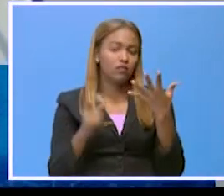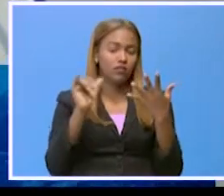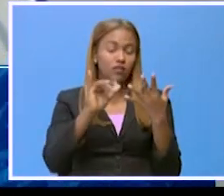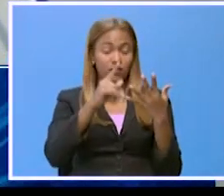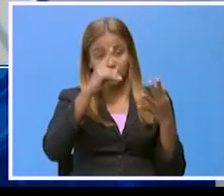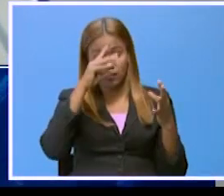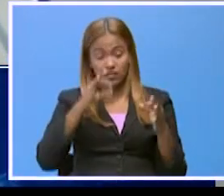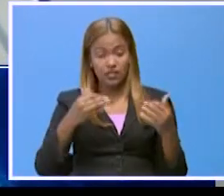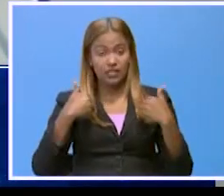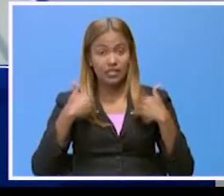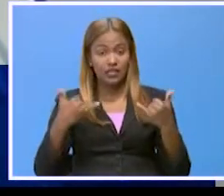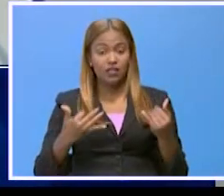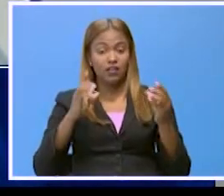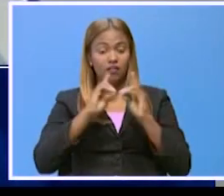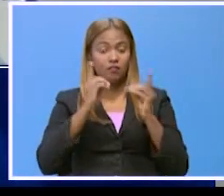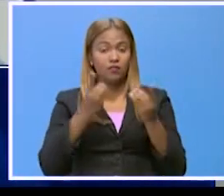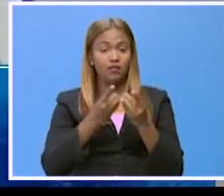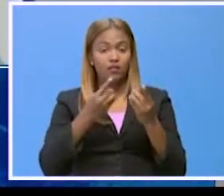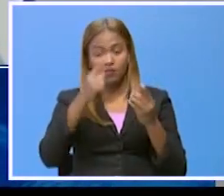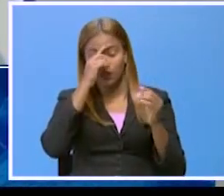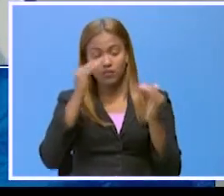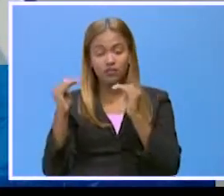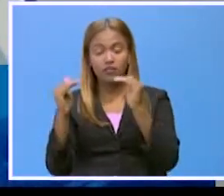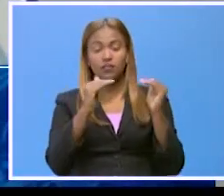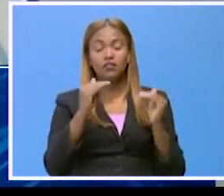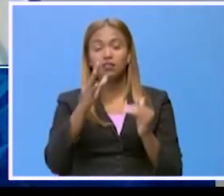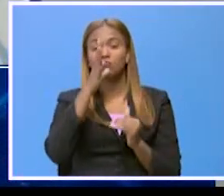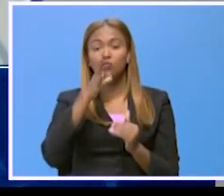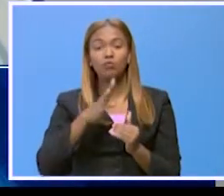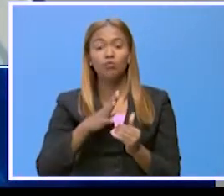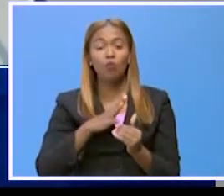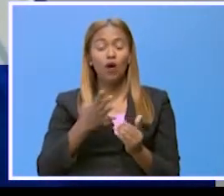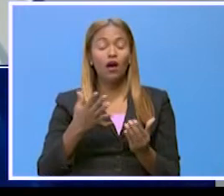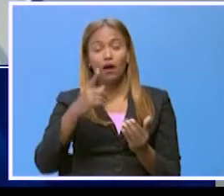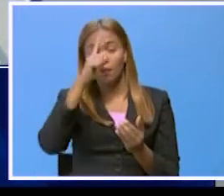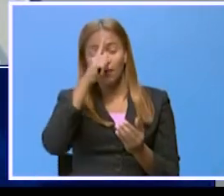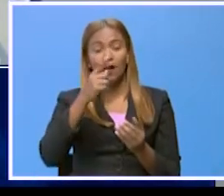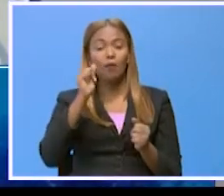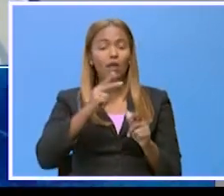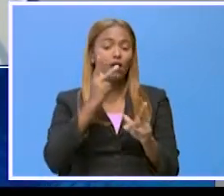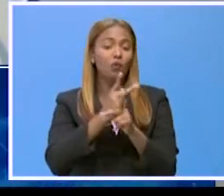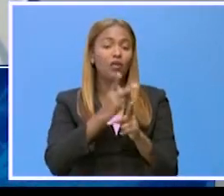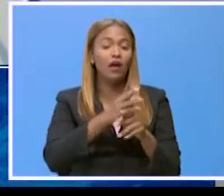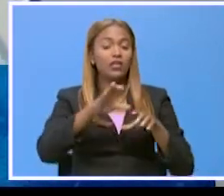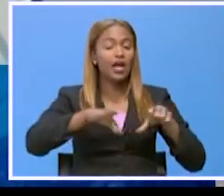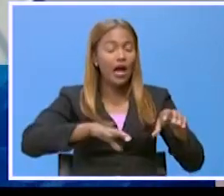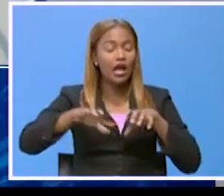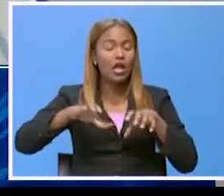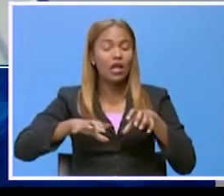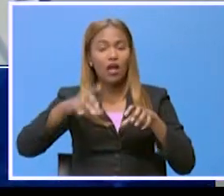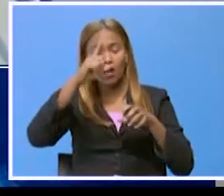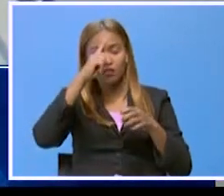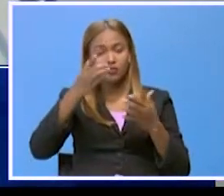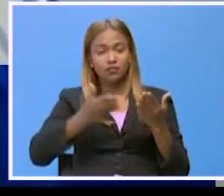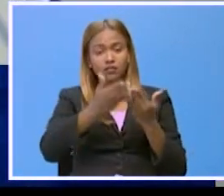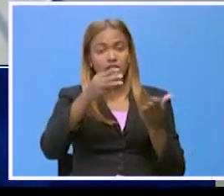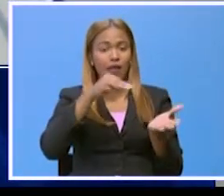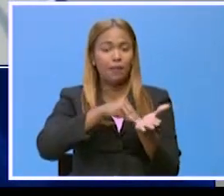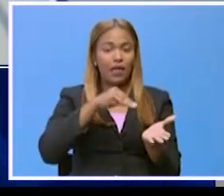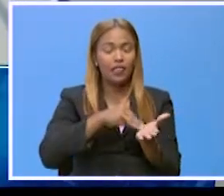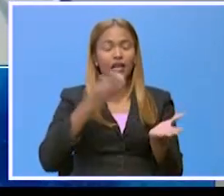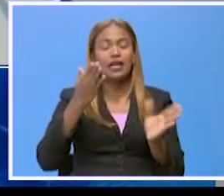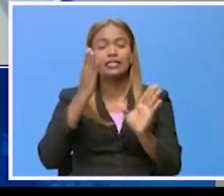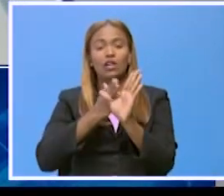cuenta con un departamento de equidad de género para precisamente vigilar esas conductas con la parte médica atrás parte